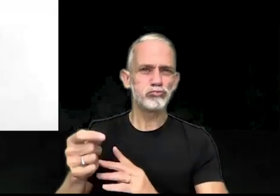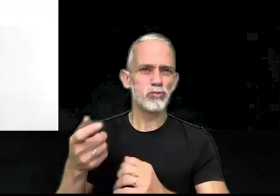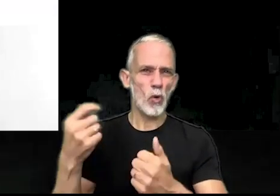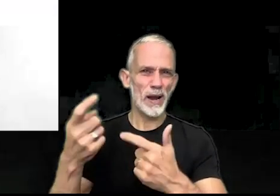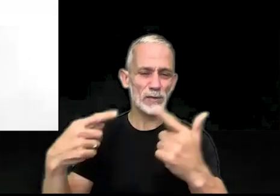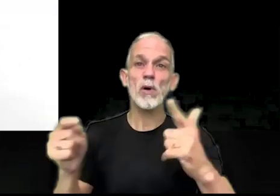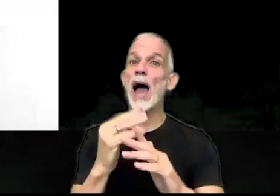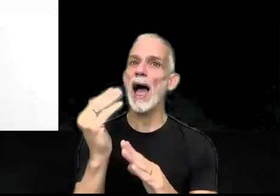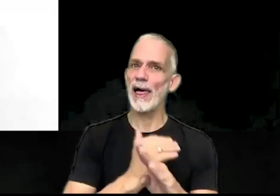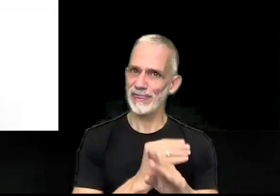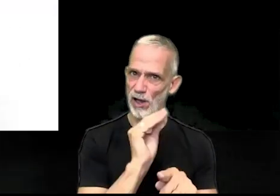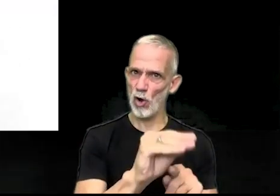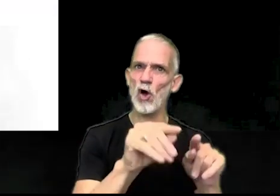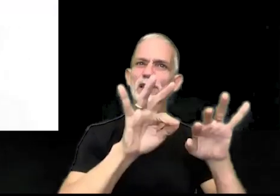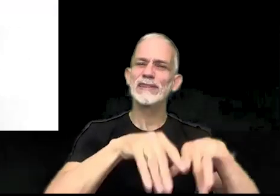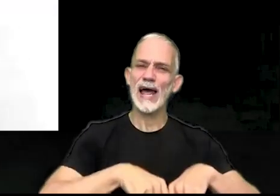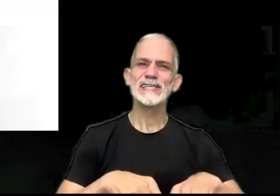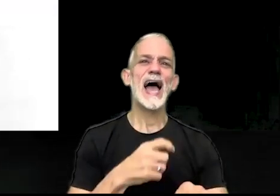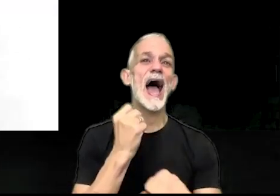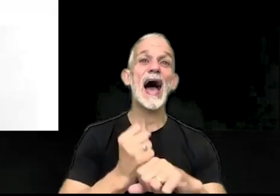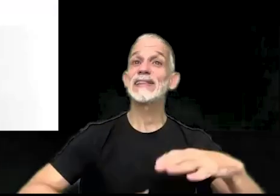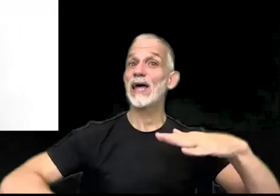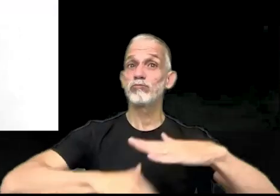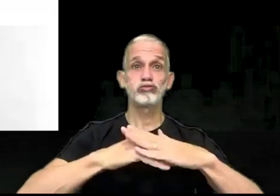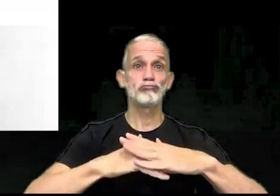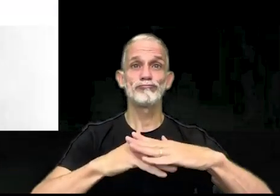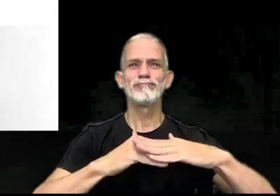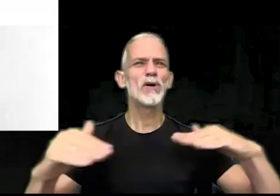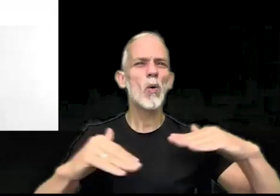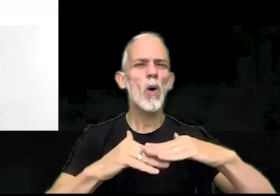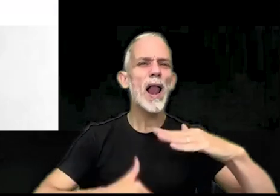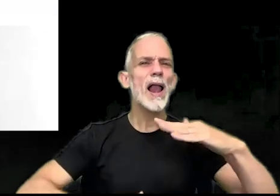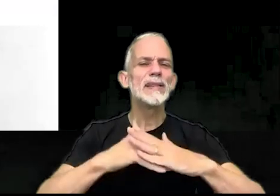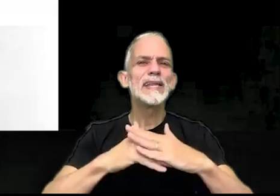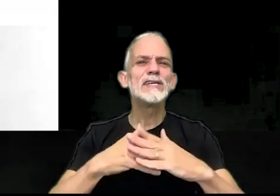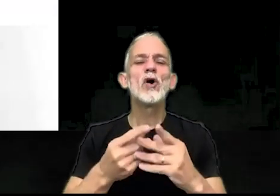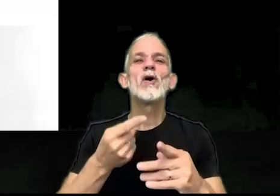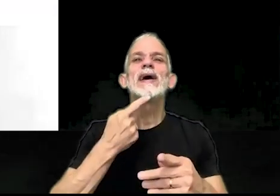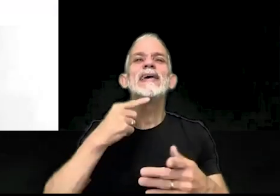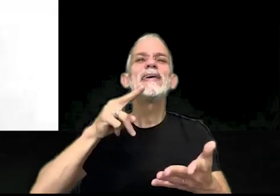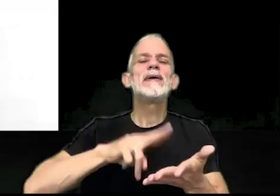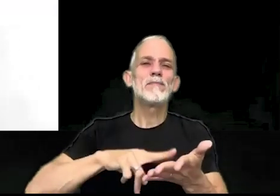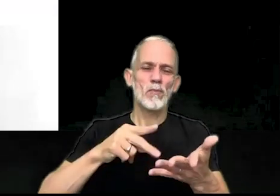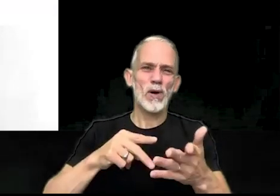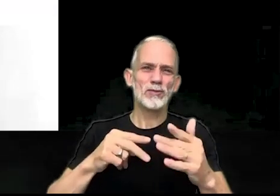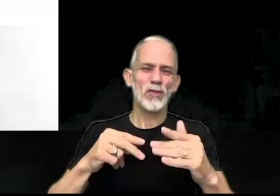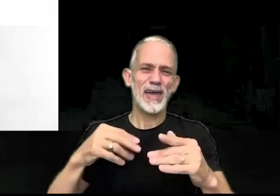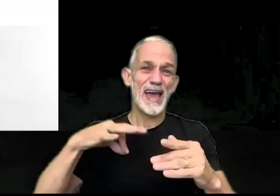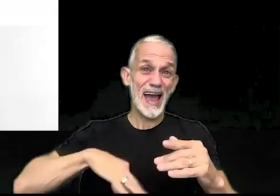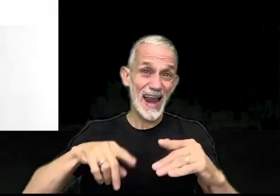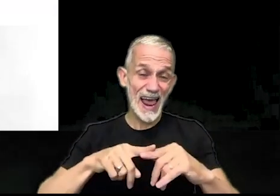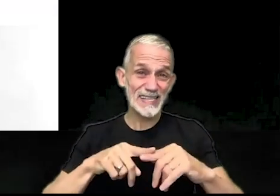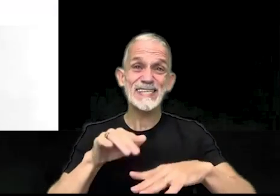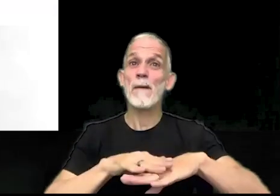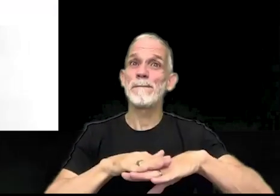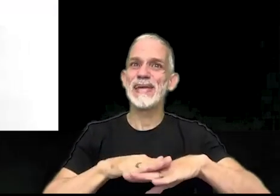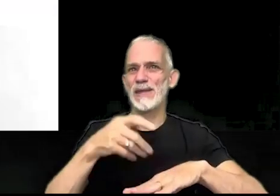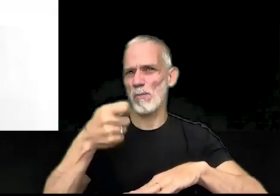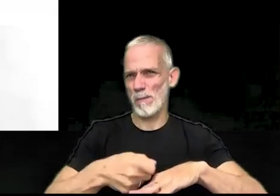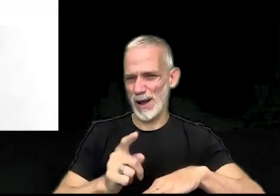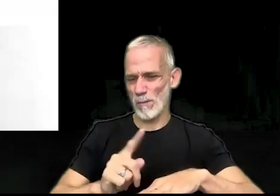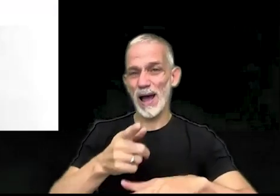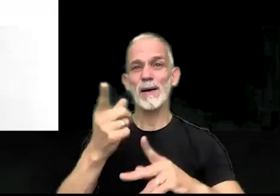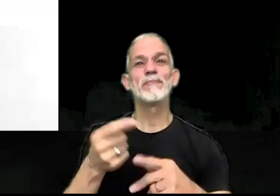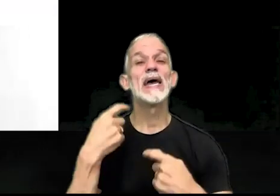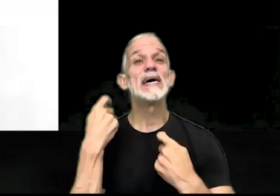las puedo descontar hasta el techo, que es el importe de ganancia mínima no imponible. Con